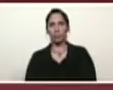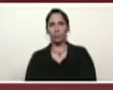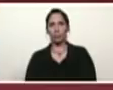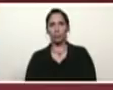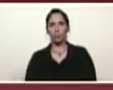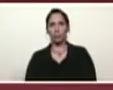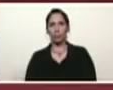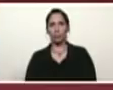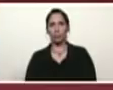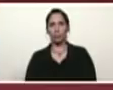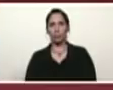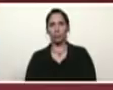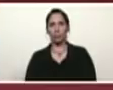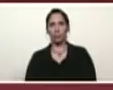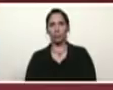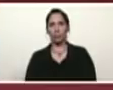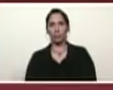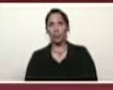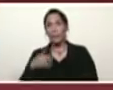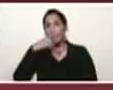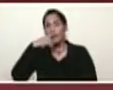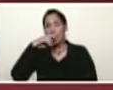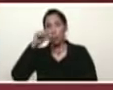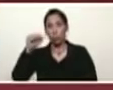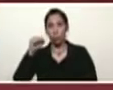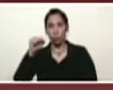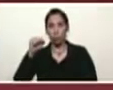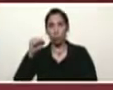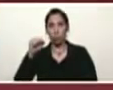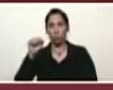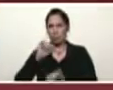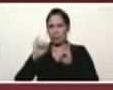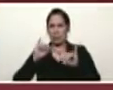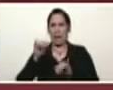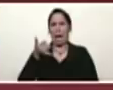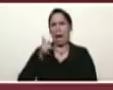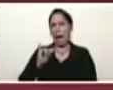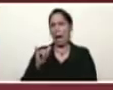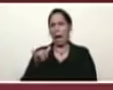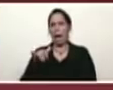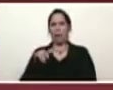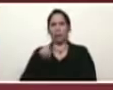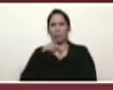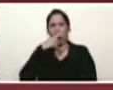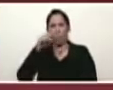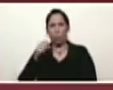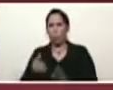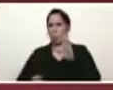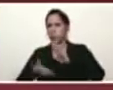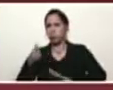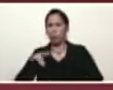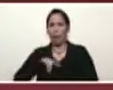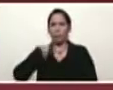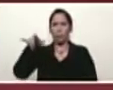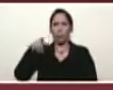que Maduro y que yo tenía un pie en el avión y otro pie abajo.